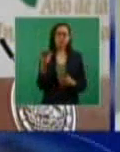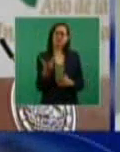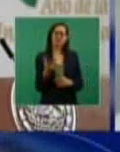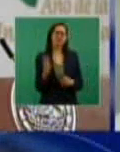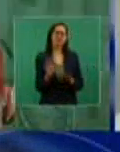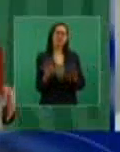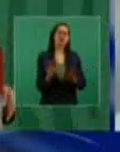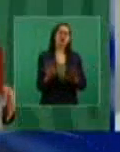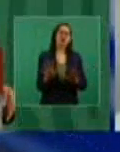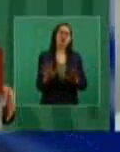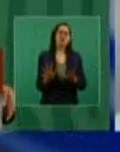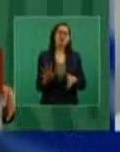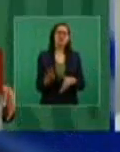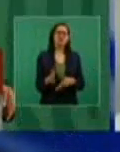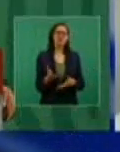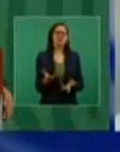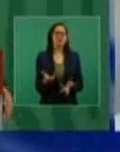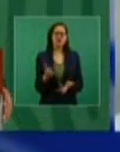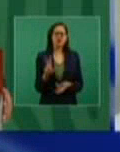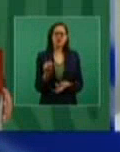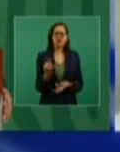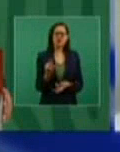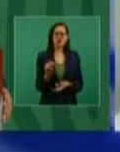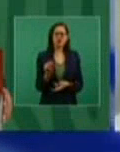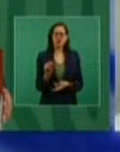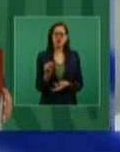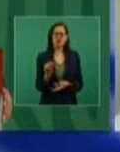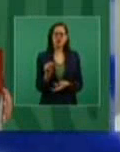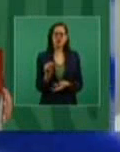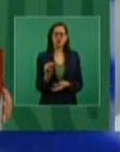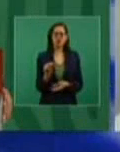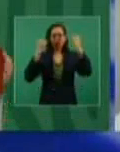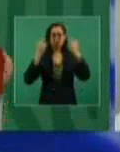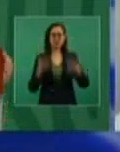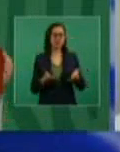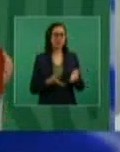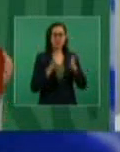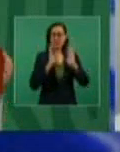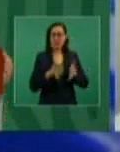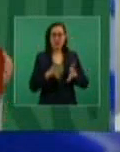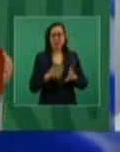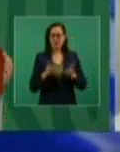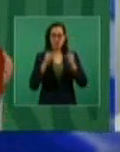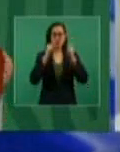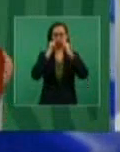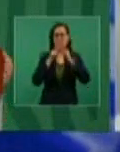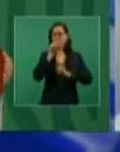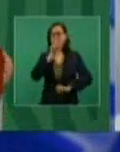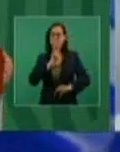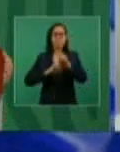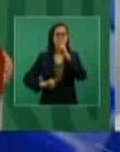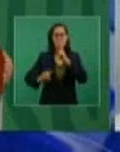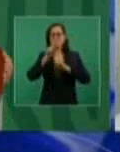los contendientes, los partidos políticos pueden presentar quejas que el INE analizaría en primera instancia. Claro.